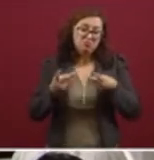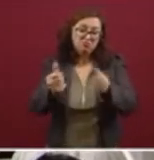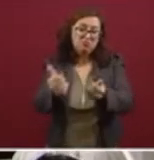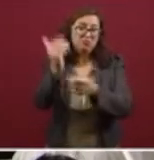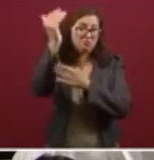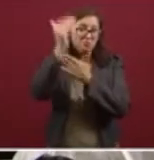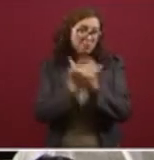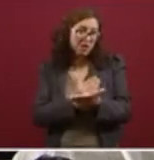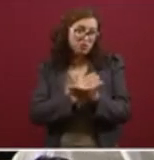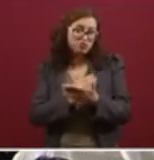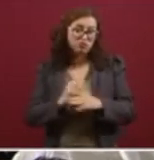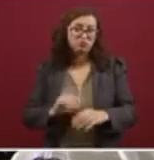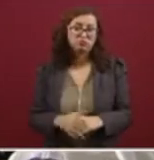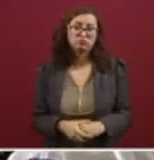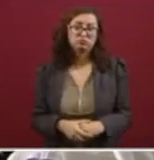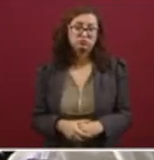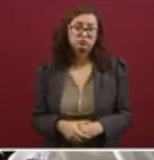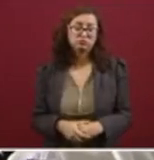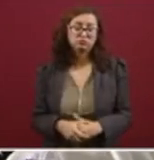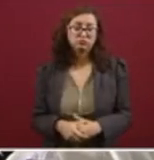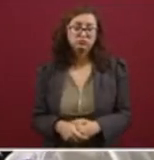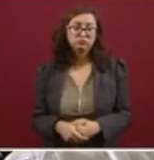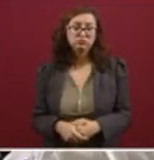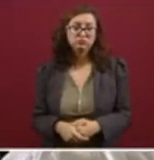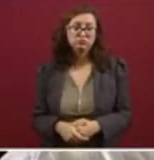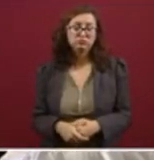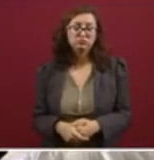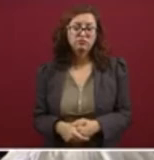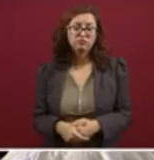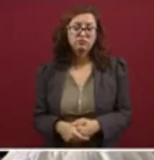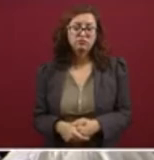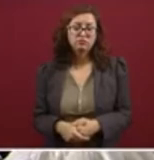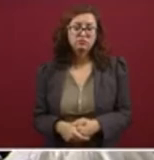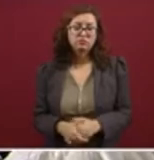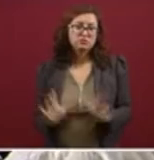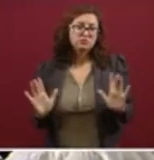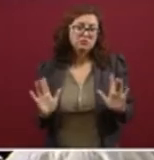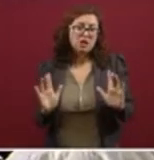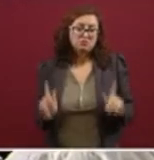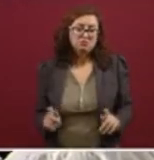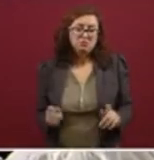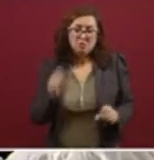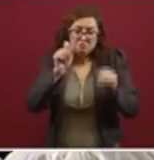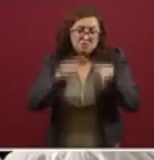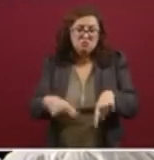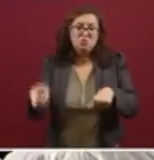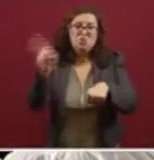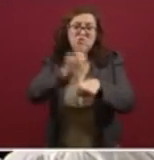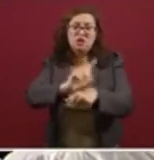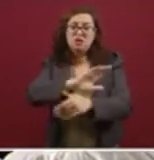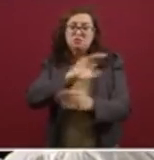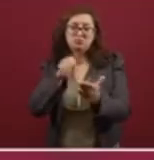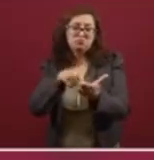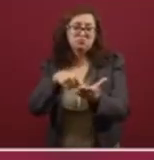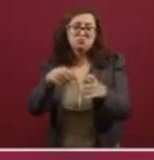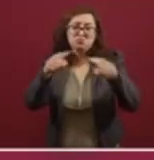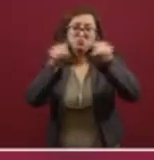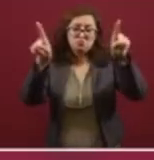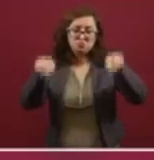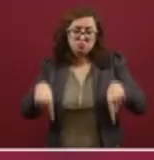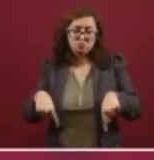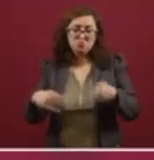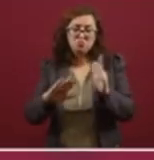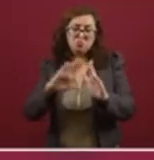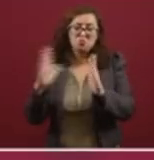el presidente de México, Andrés Manuel López Obrador, propuso que el 21 de marzo de 2021 se realice la consulta de revocación del